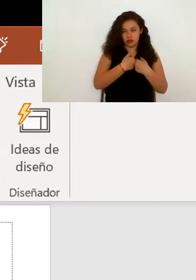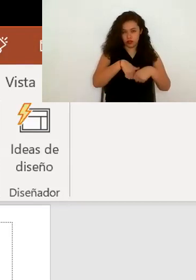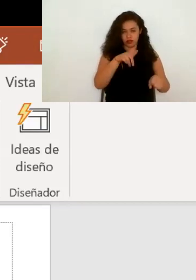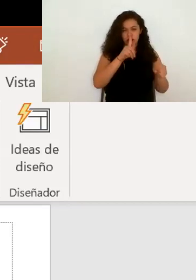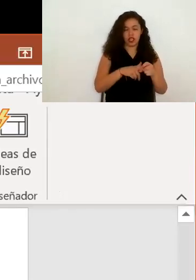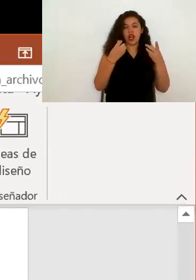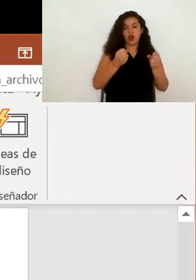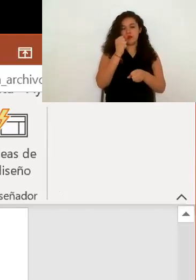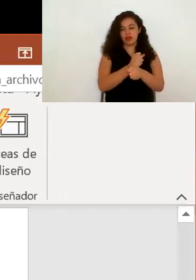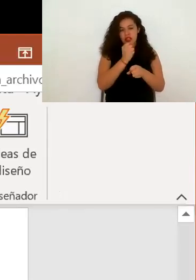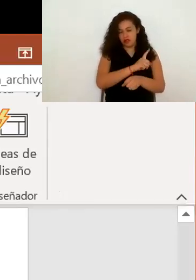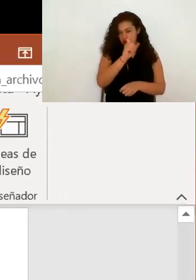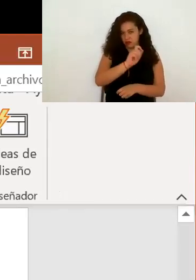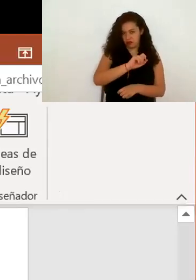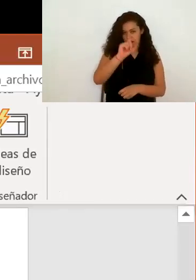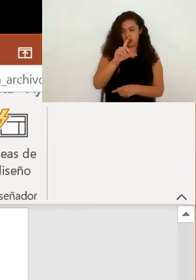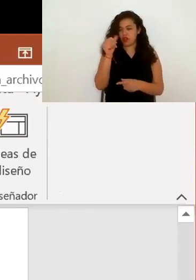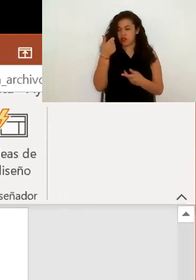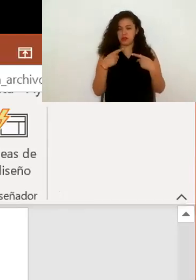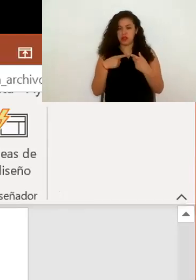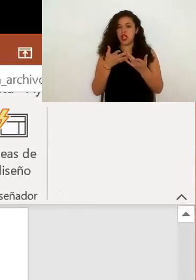prácticas profesionales, o tal vez